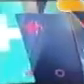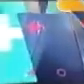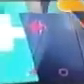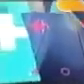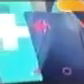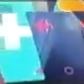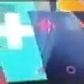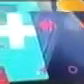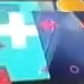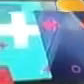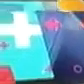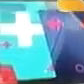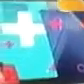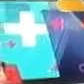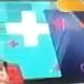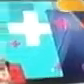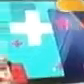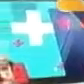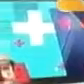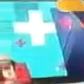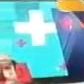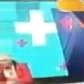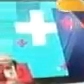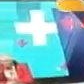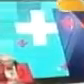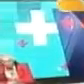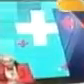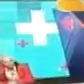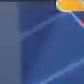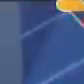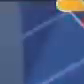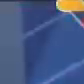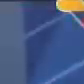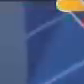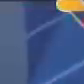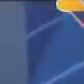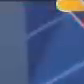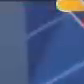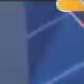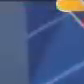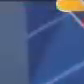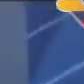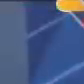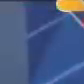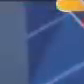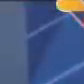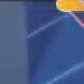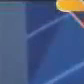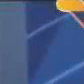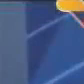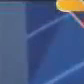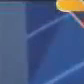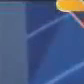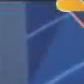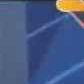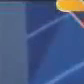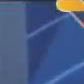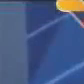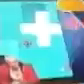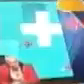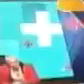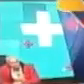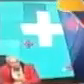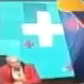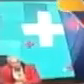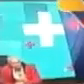Ganaste, Valentín. Sí, gané. Vas para el teleférico de Mérida. Dale, ve. ¿Te gusta? Sí. ¿Ah? Bueno, y ahora vamos a conversar